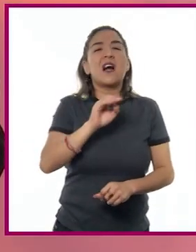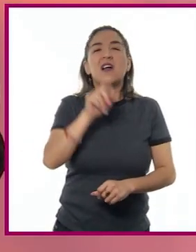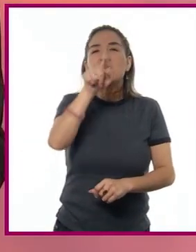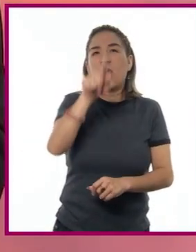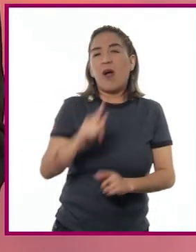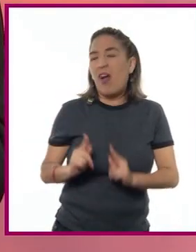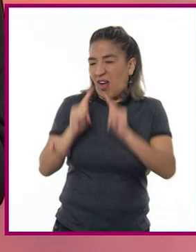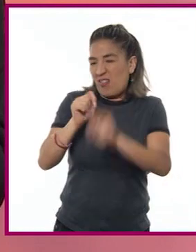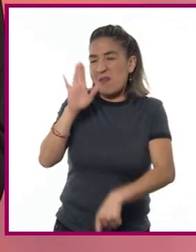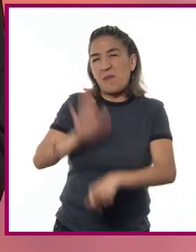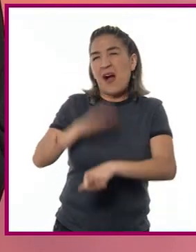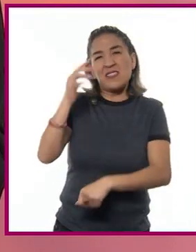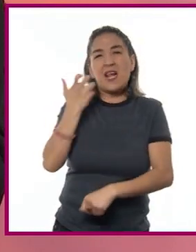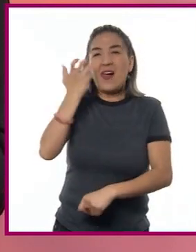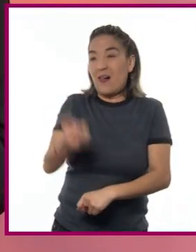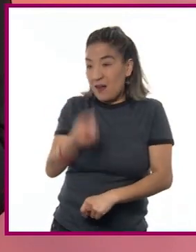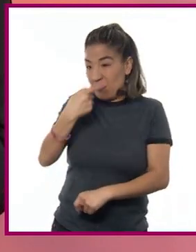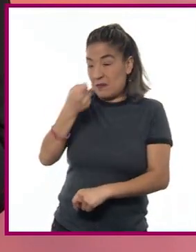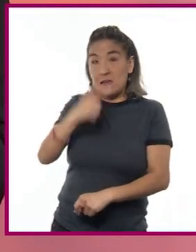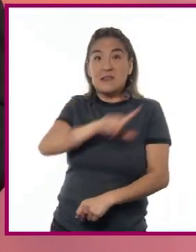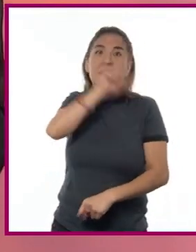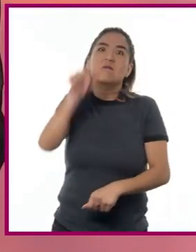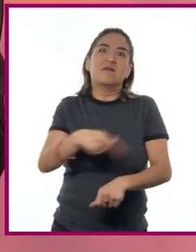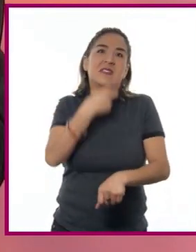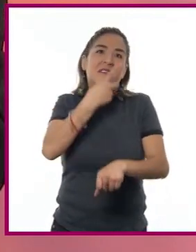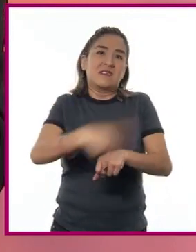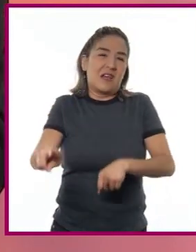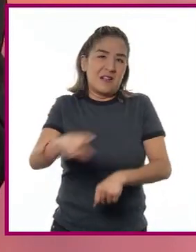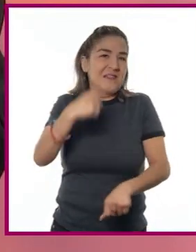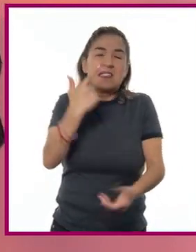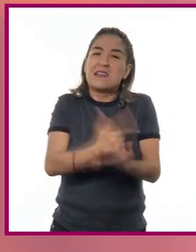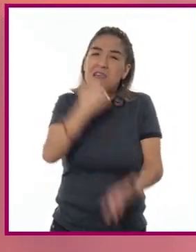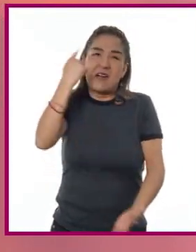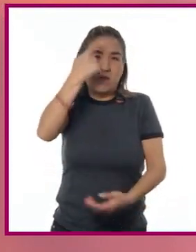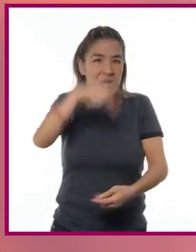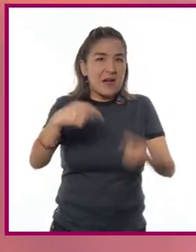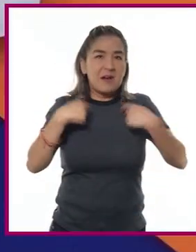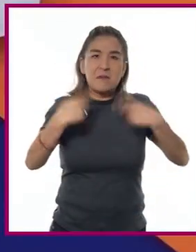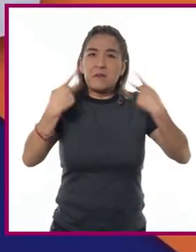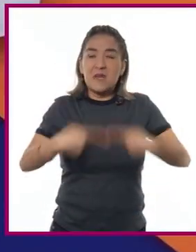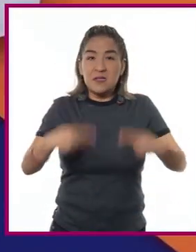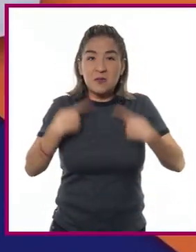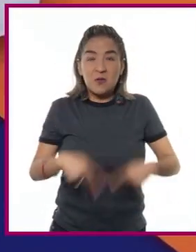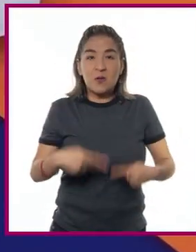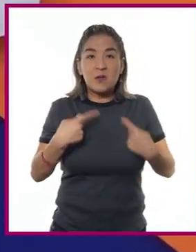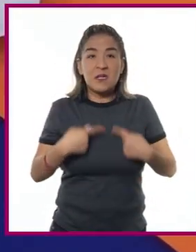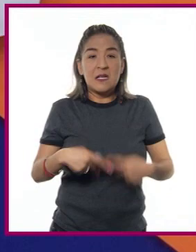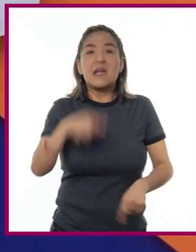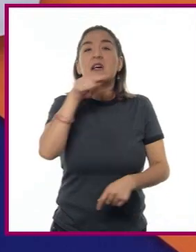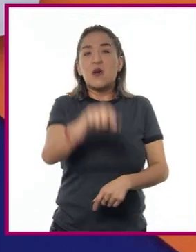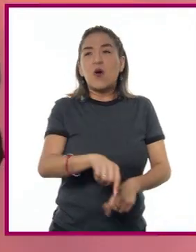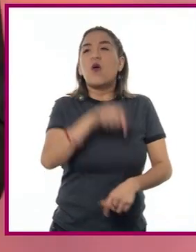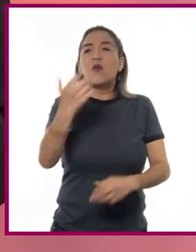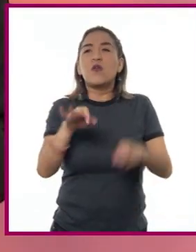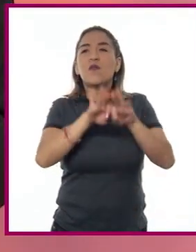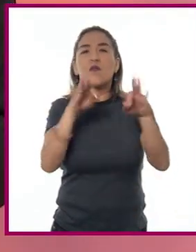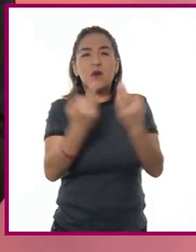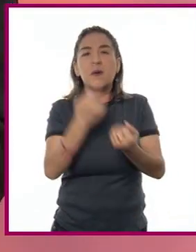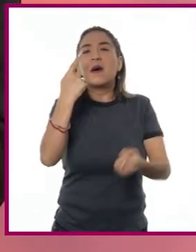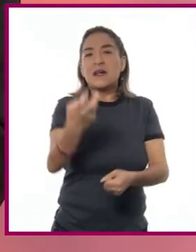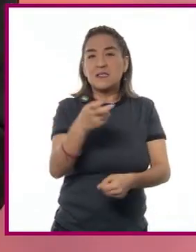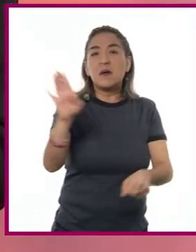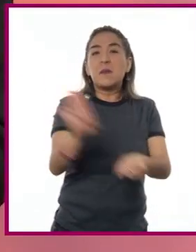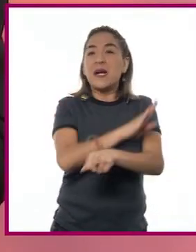él, obviamente puede ser perjudicial para la persona, pero si lo das en dosis adecuadas, es un